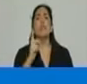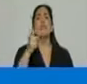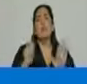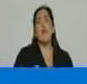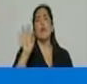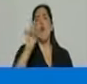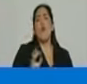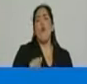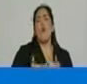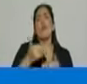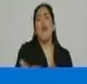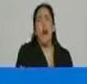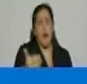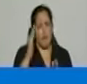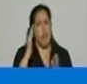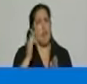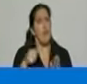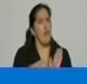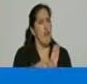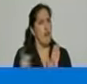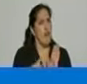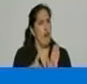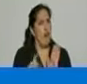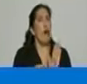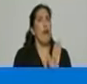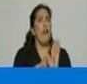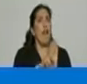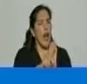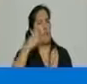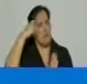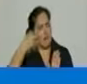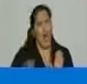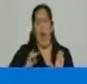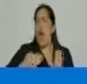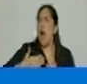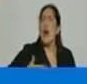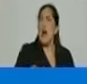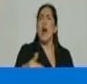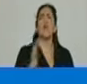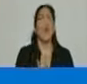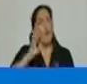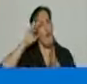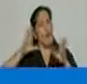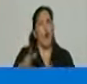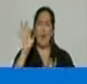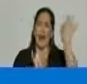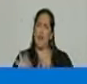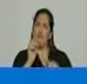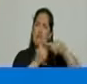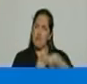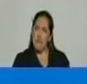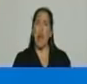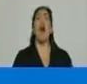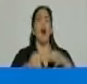año, sino que durante los próximos años, y estoy absolutamente convencido, una fórmula que lo defienda del peor mal que